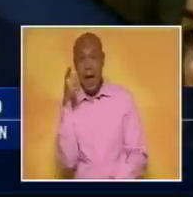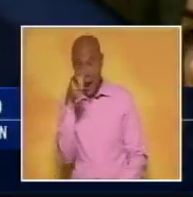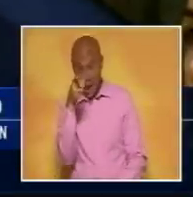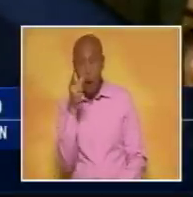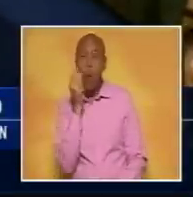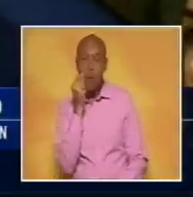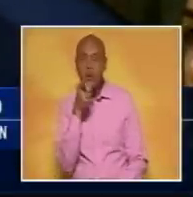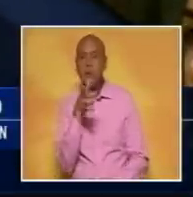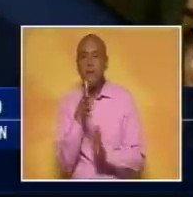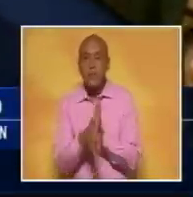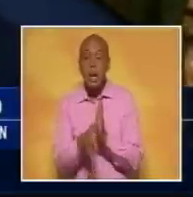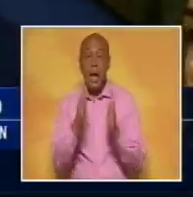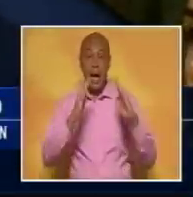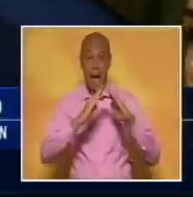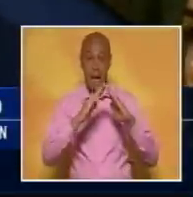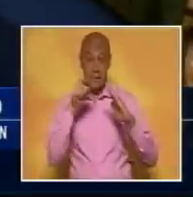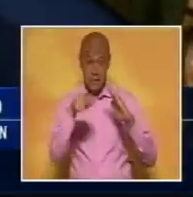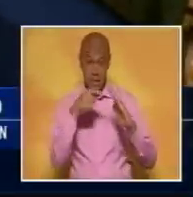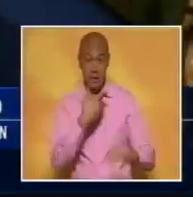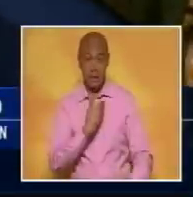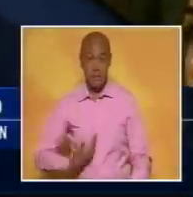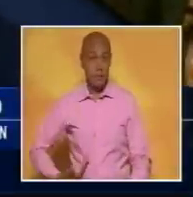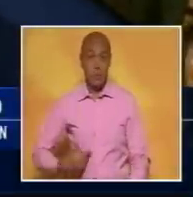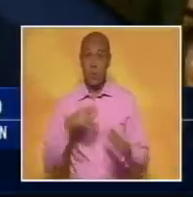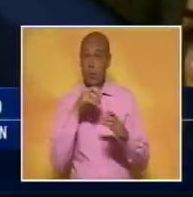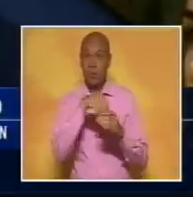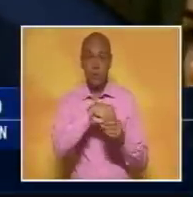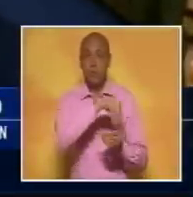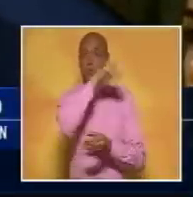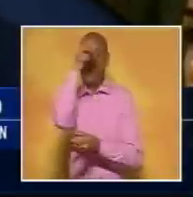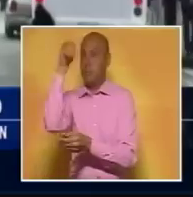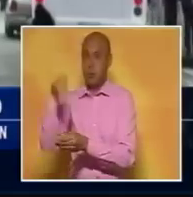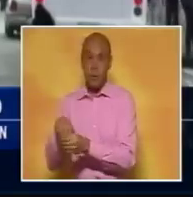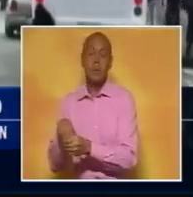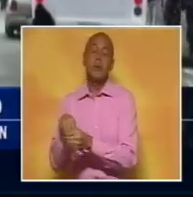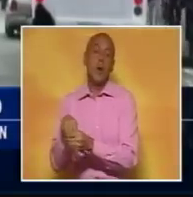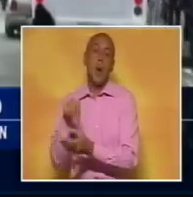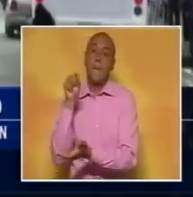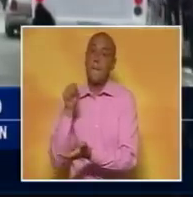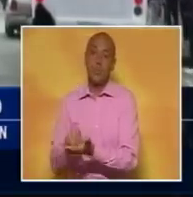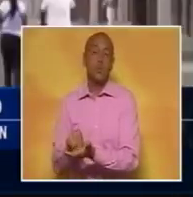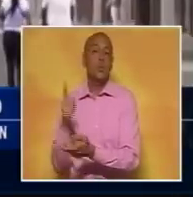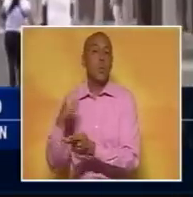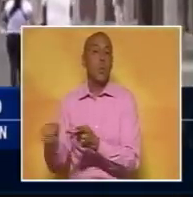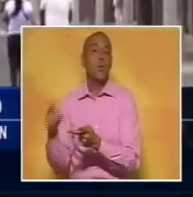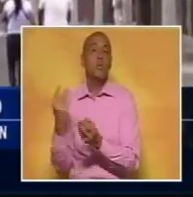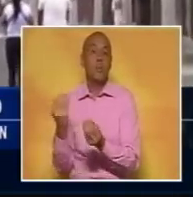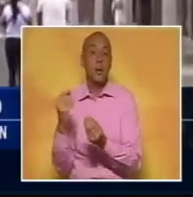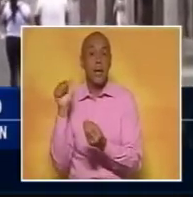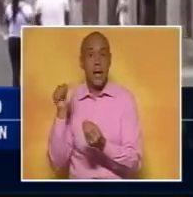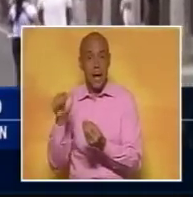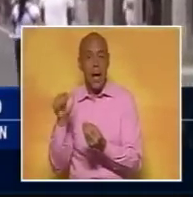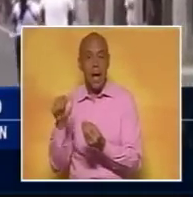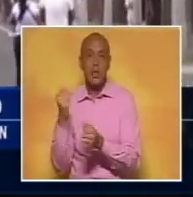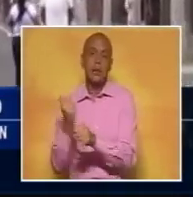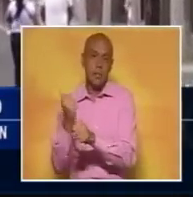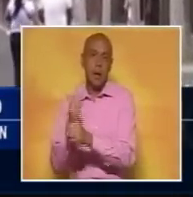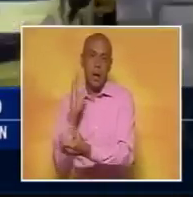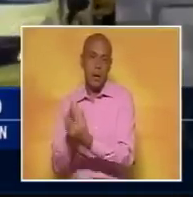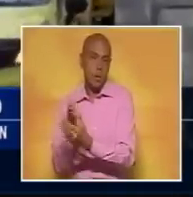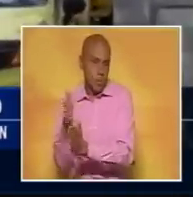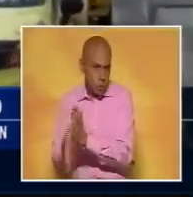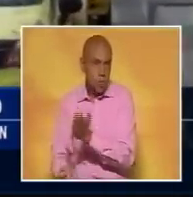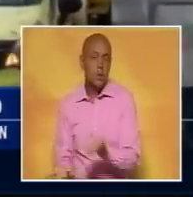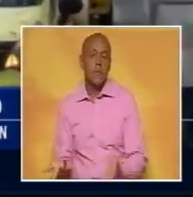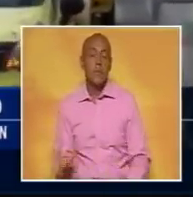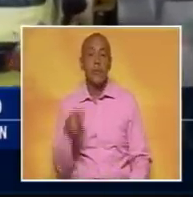Moreno, trasladó el gobierno con su sede a Guayaquil, en donde actualmente está ejerciendo. En la